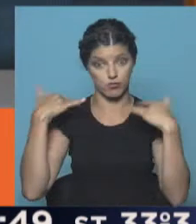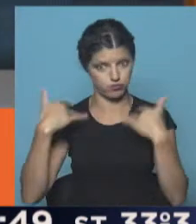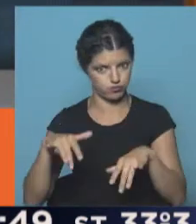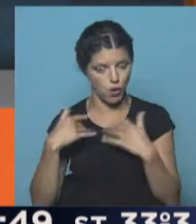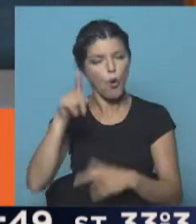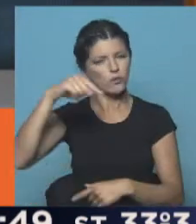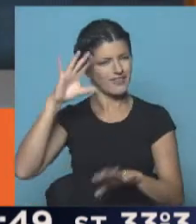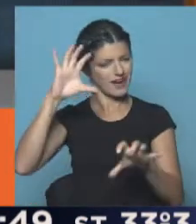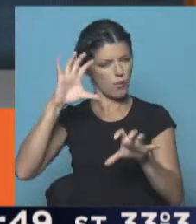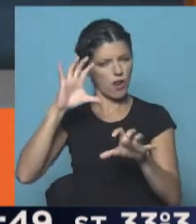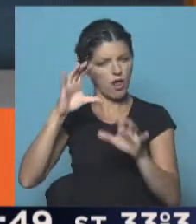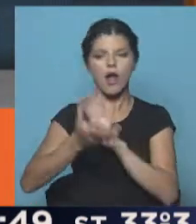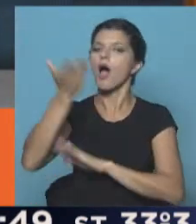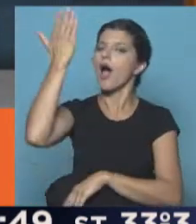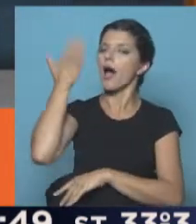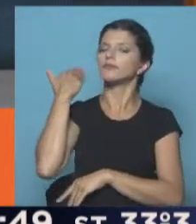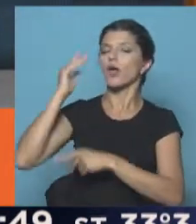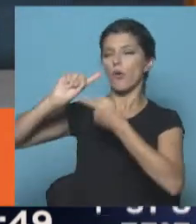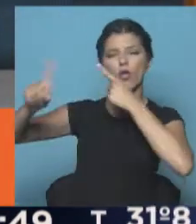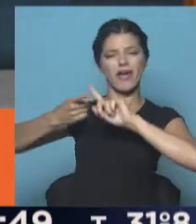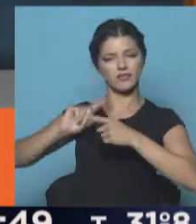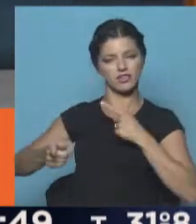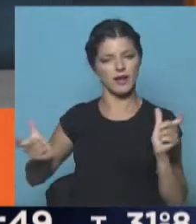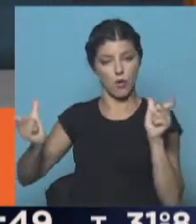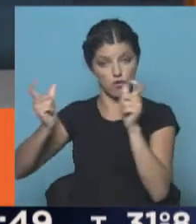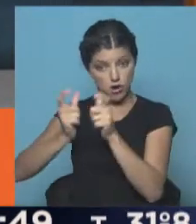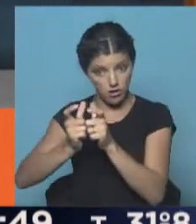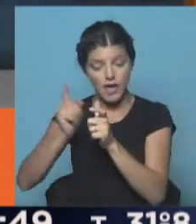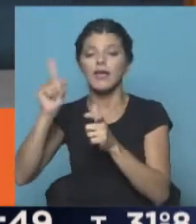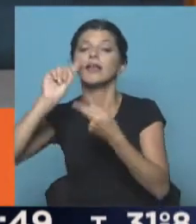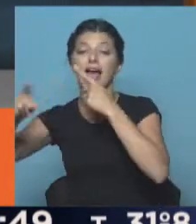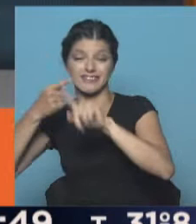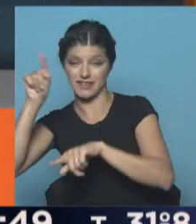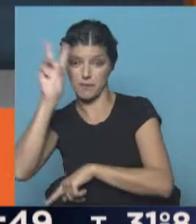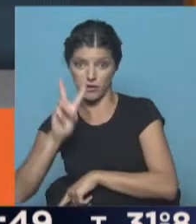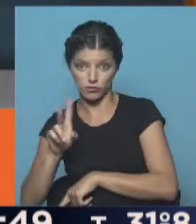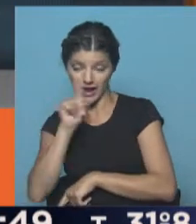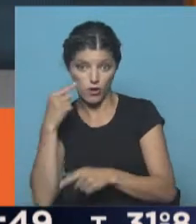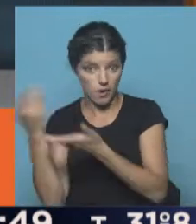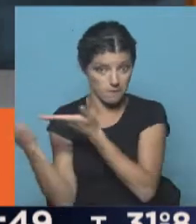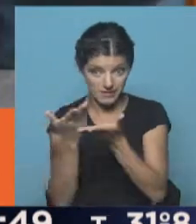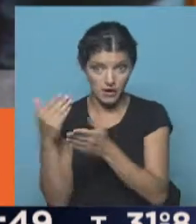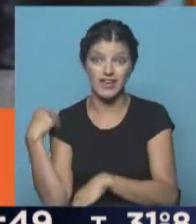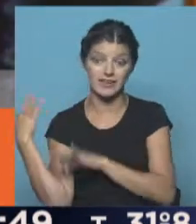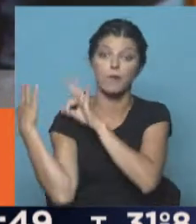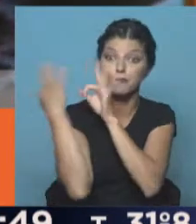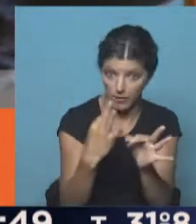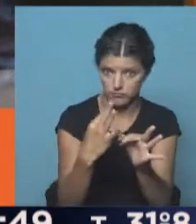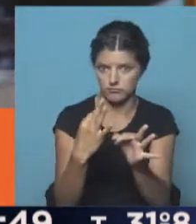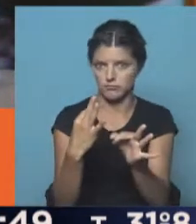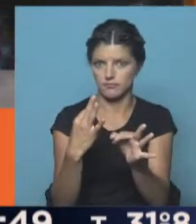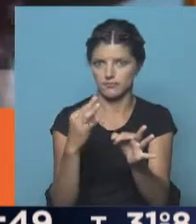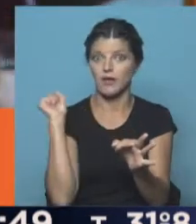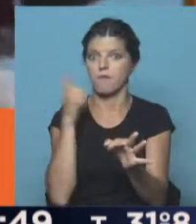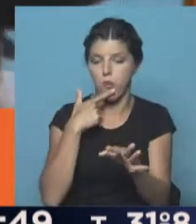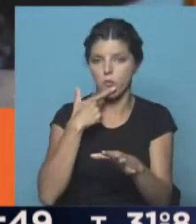recuerde lo que ocurrió cuando se reunieron los cancilleres del Mercosur y la canciller venezolana, que no había sido invitada, decidió llegar igual. Llegó,